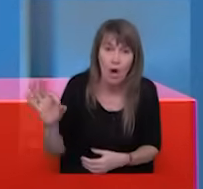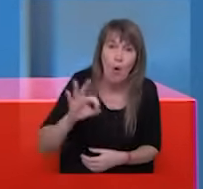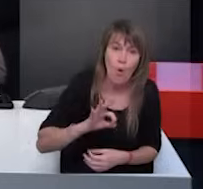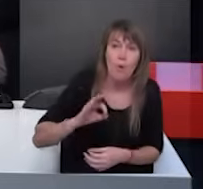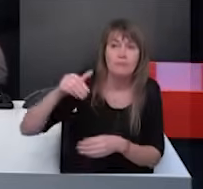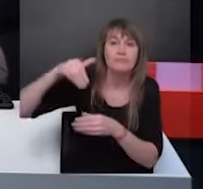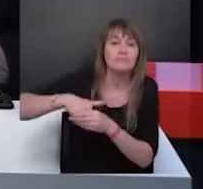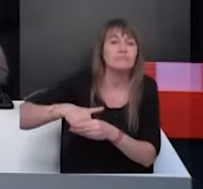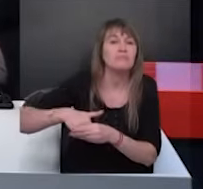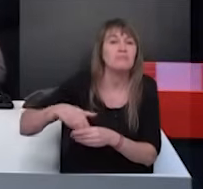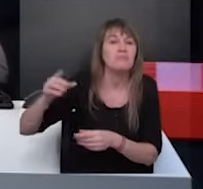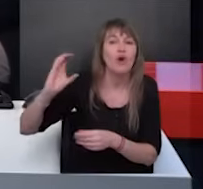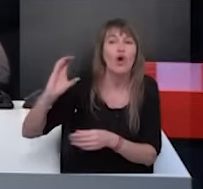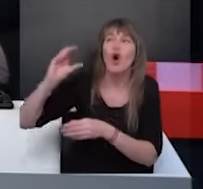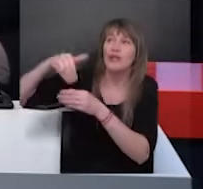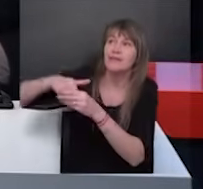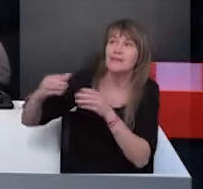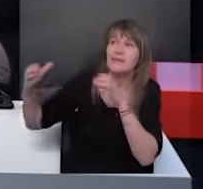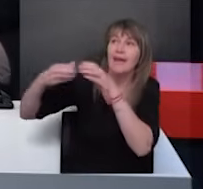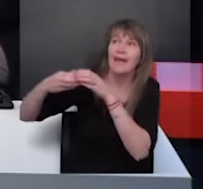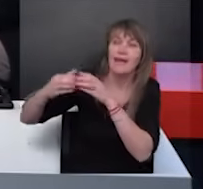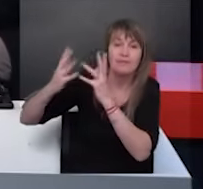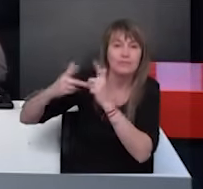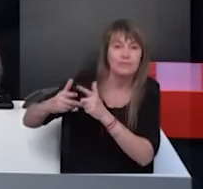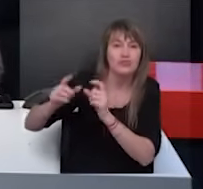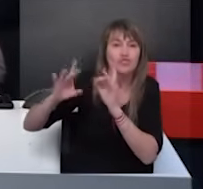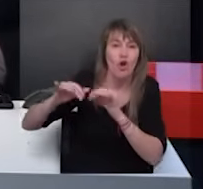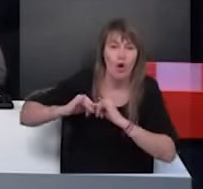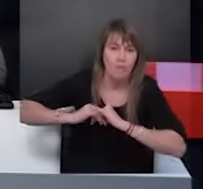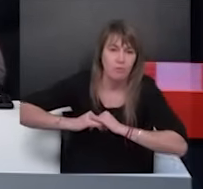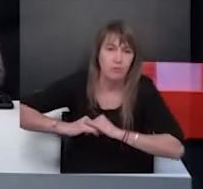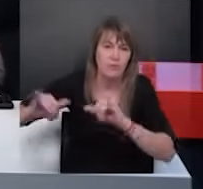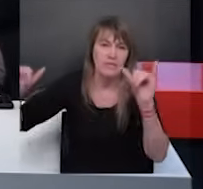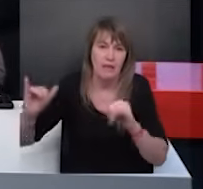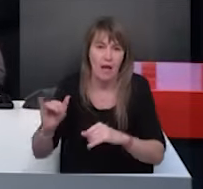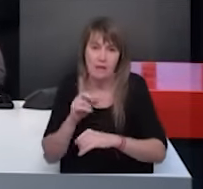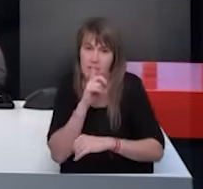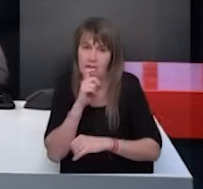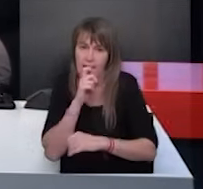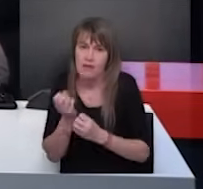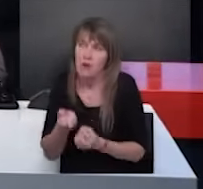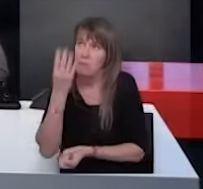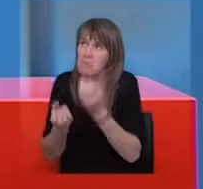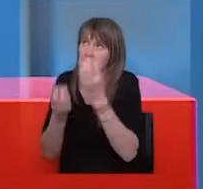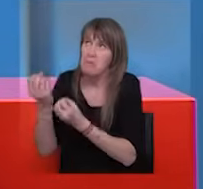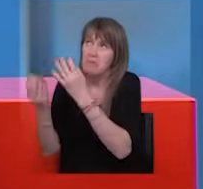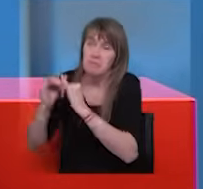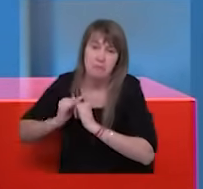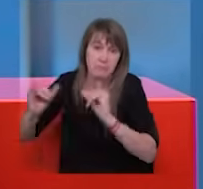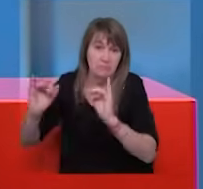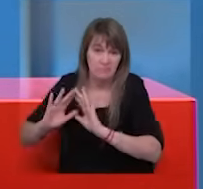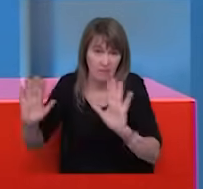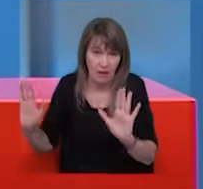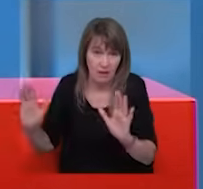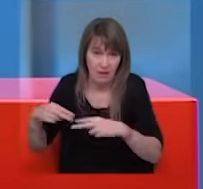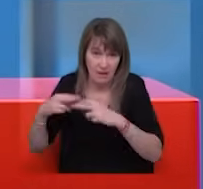donde la corte se va a limitar a publicar las declaraciones juradas que los partidos hagan Y entonces va a aparecer